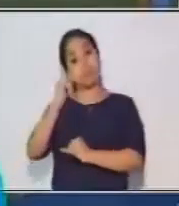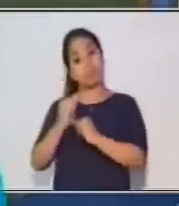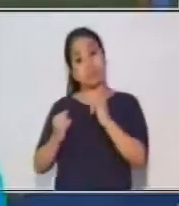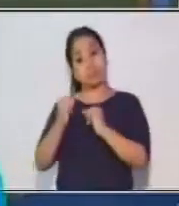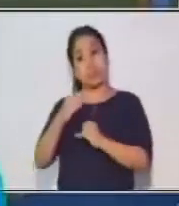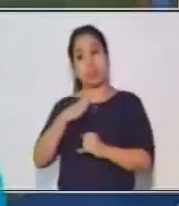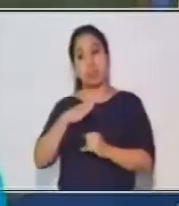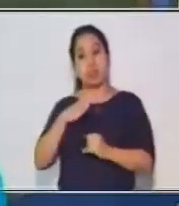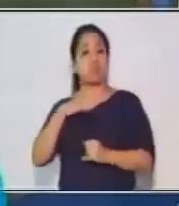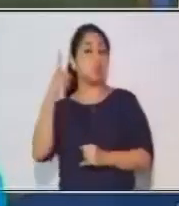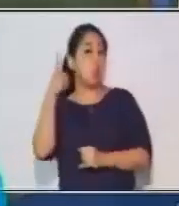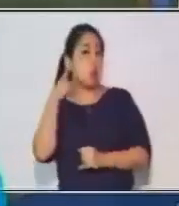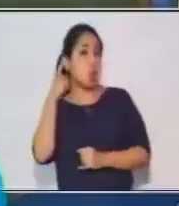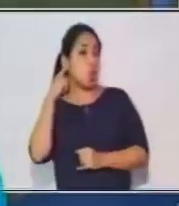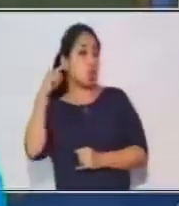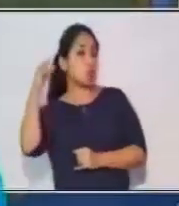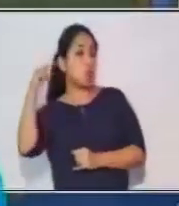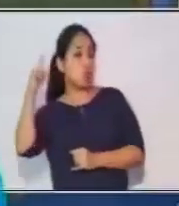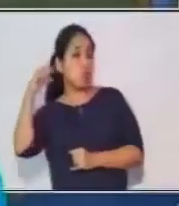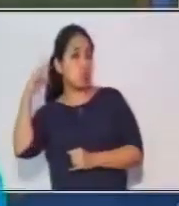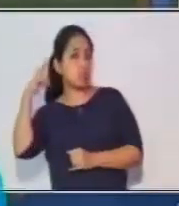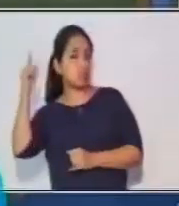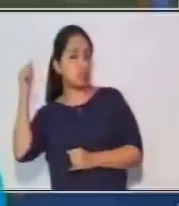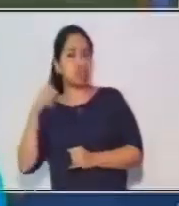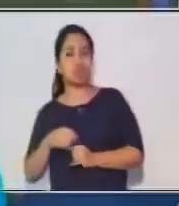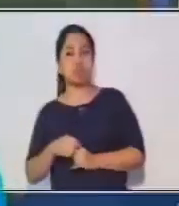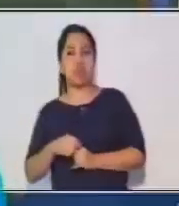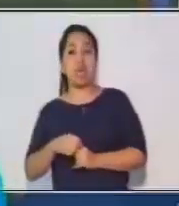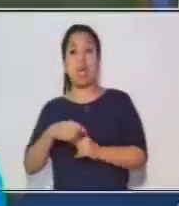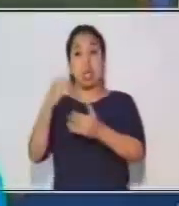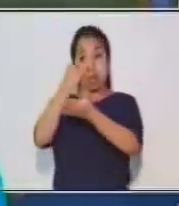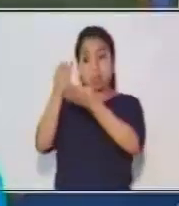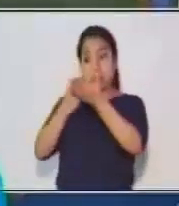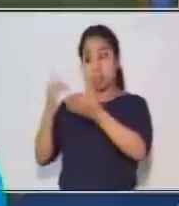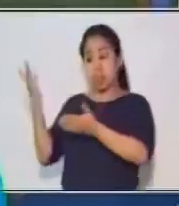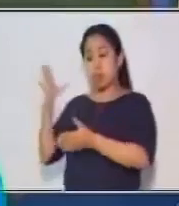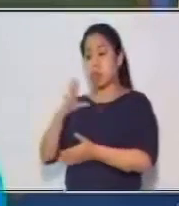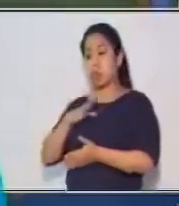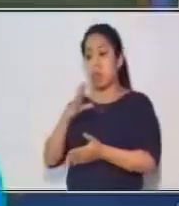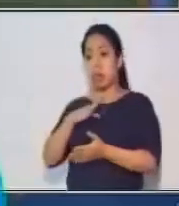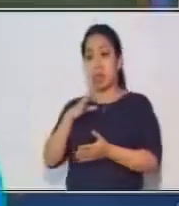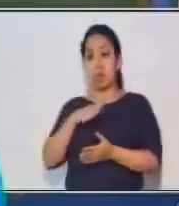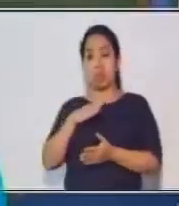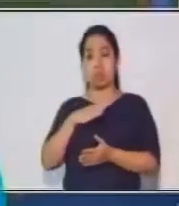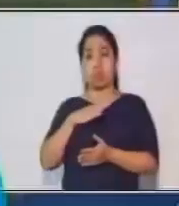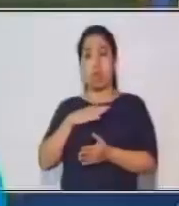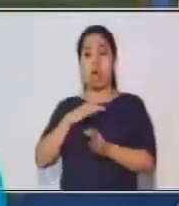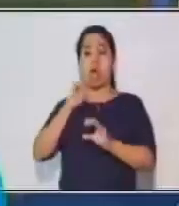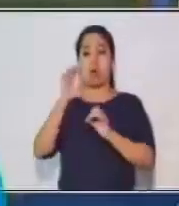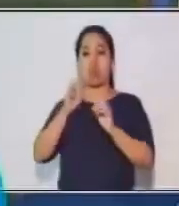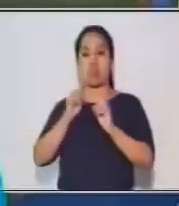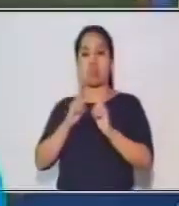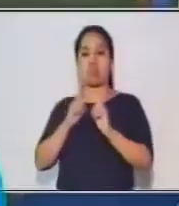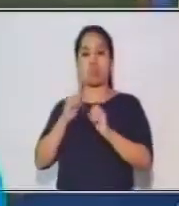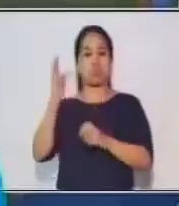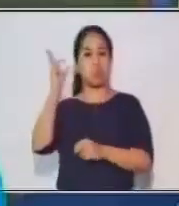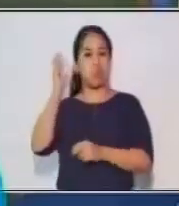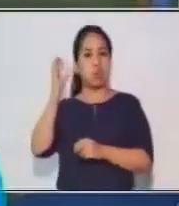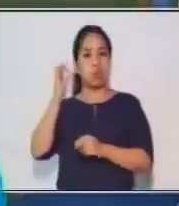tenemos los sonidos. En esta imagen pues tenemos algunos sonidos como por ejemplo